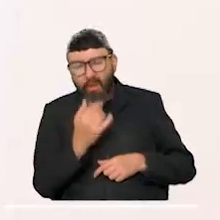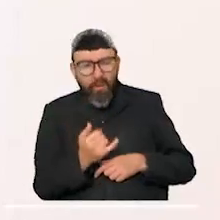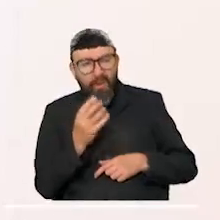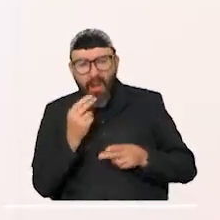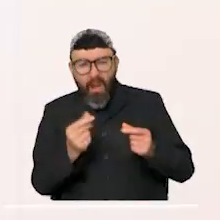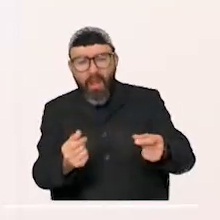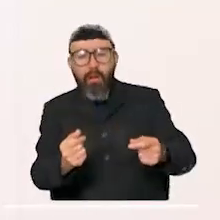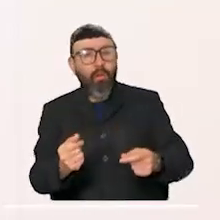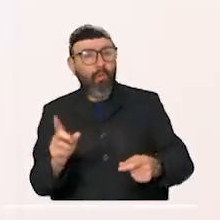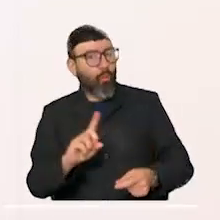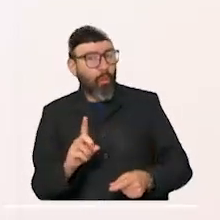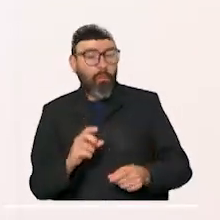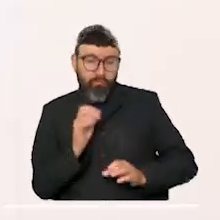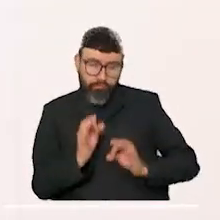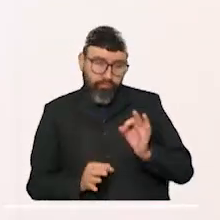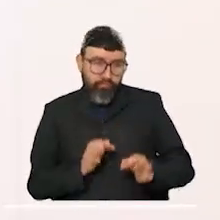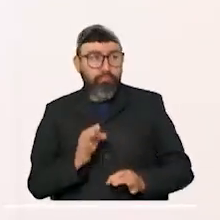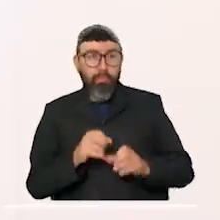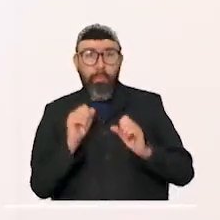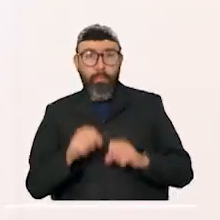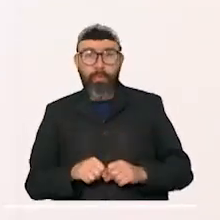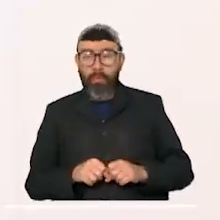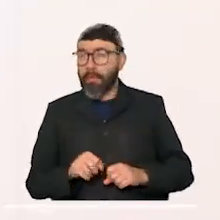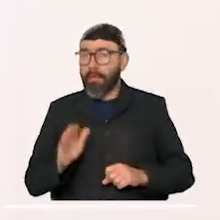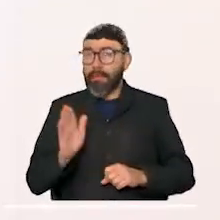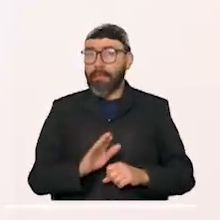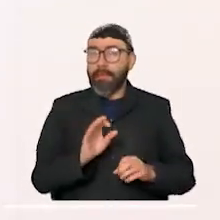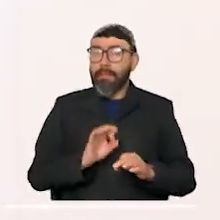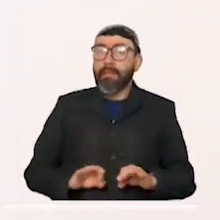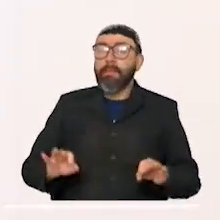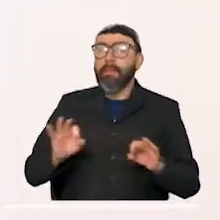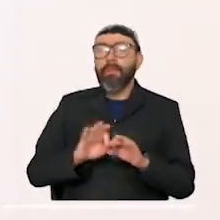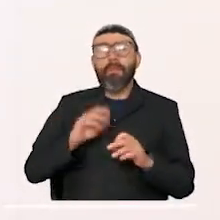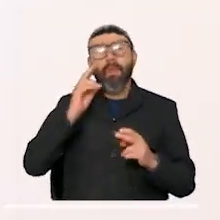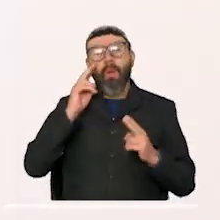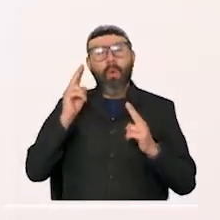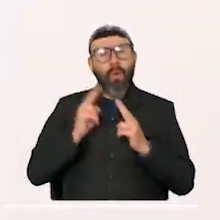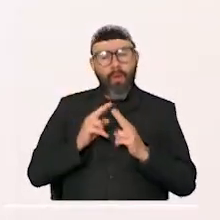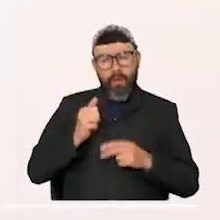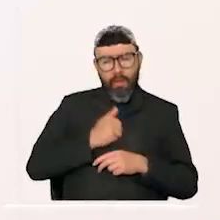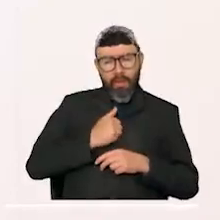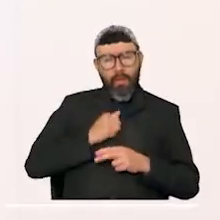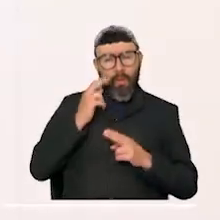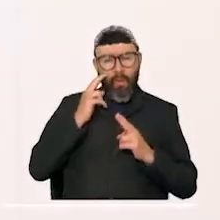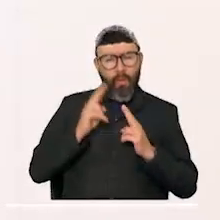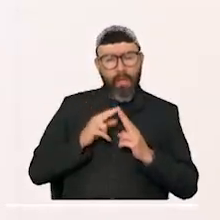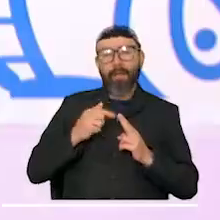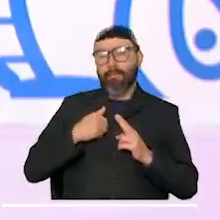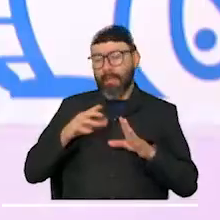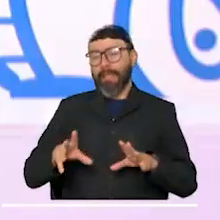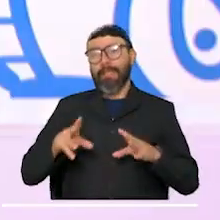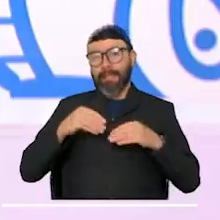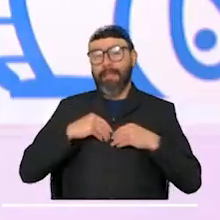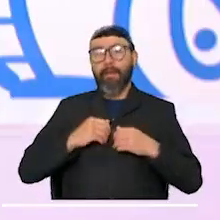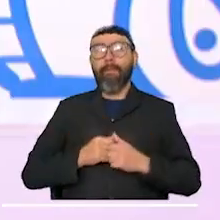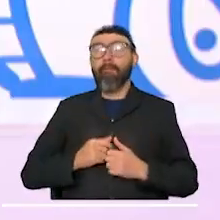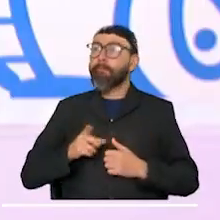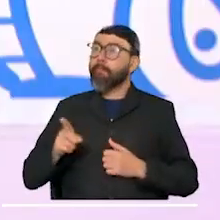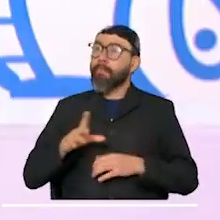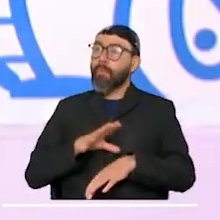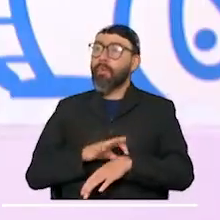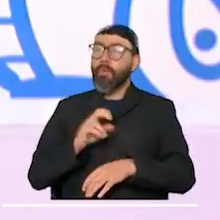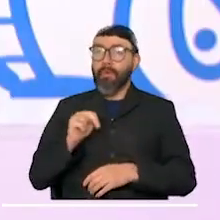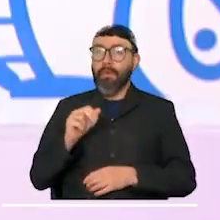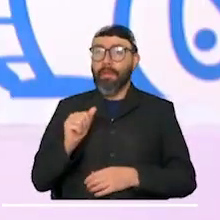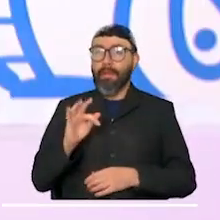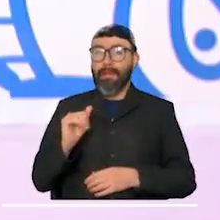acelerada Entonces si es muy importante el hecho de conocerme para aceptarme doctora Natalia hablamos de